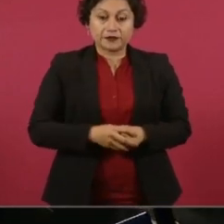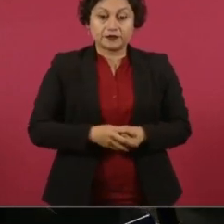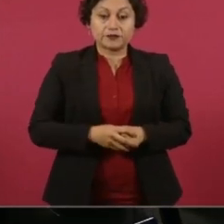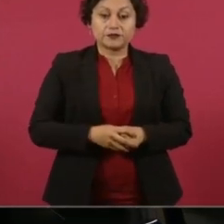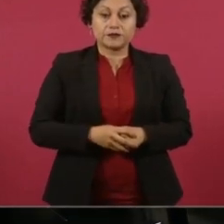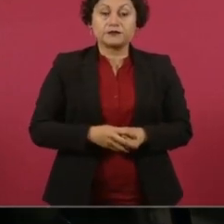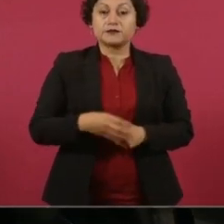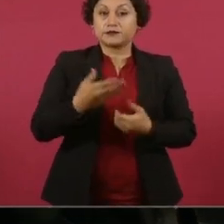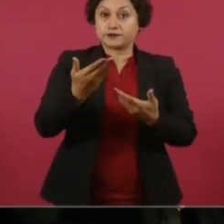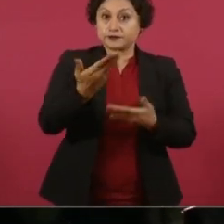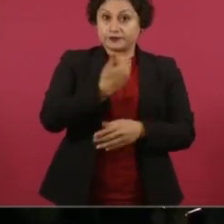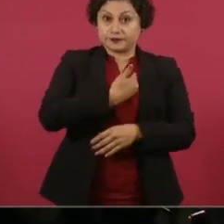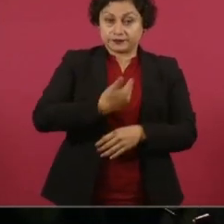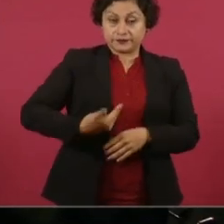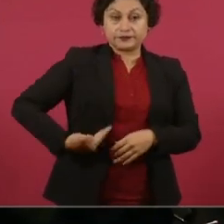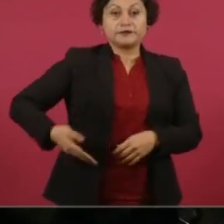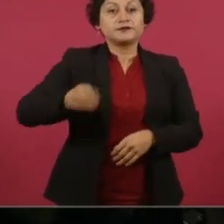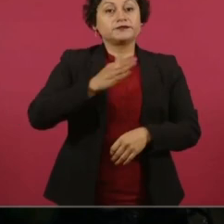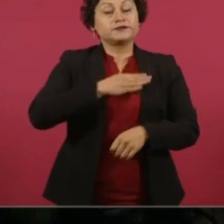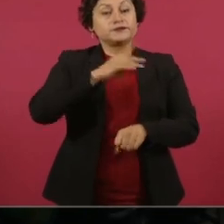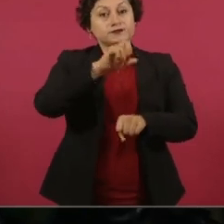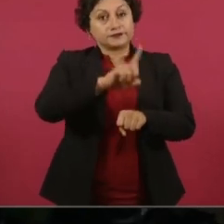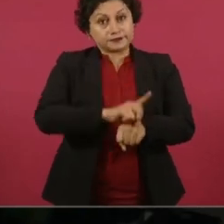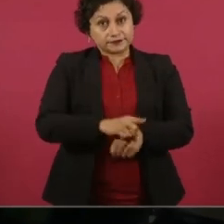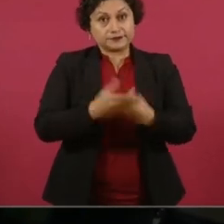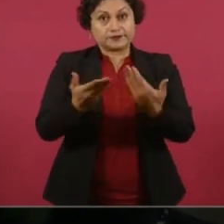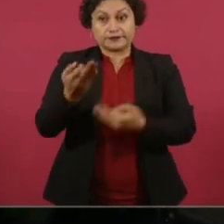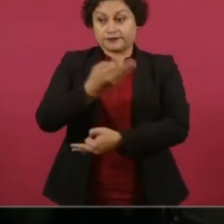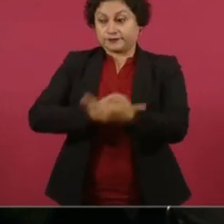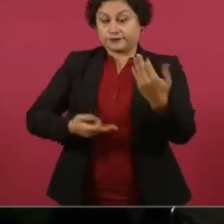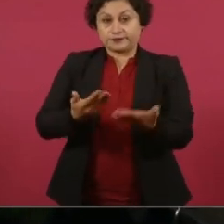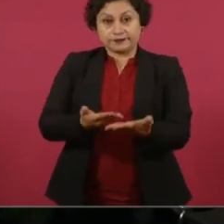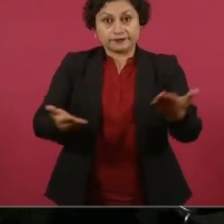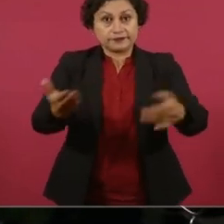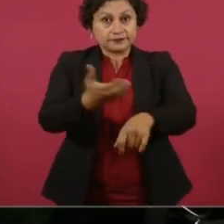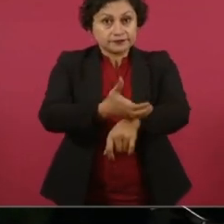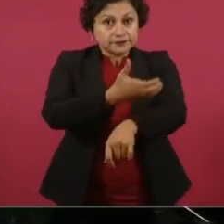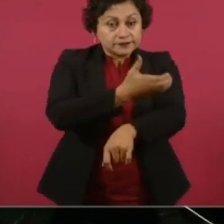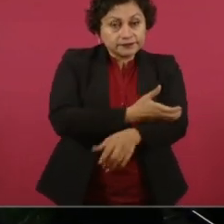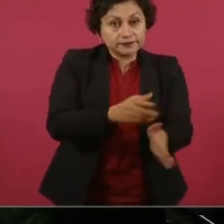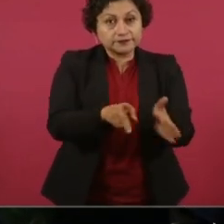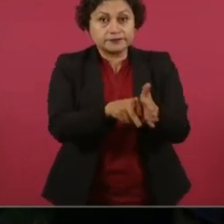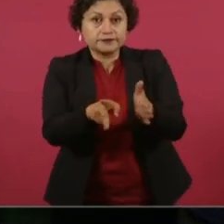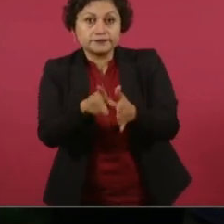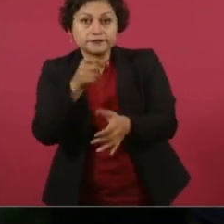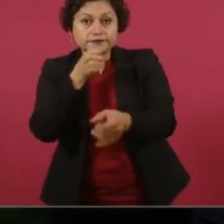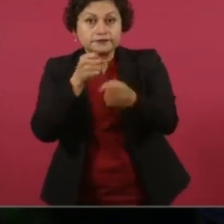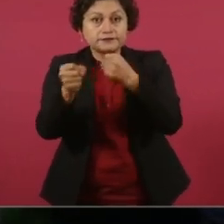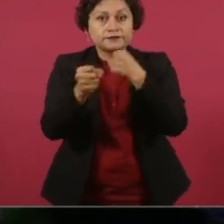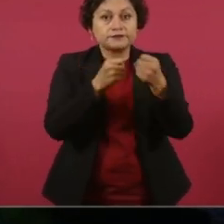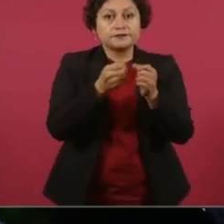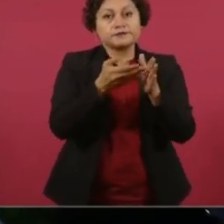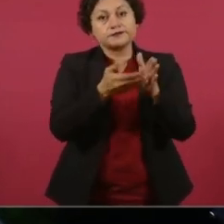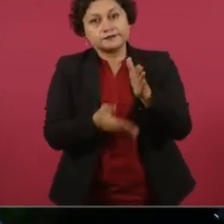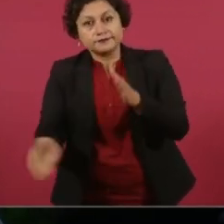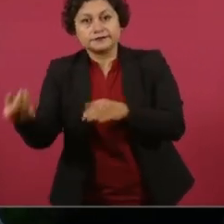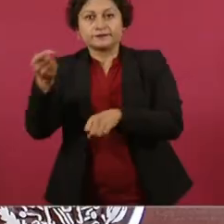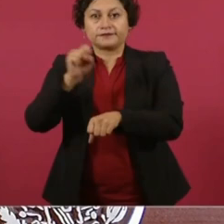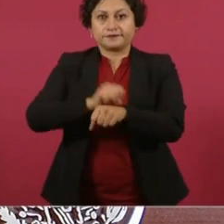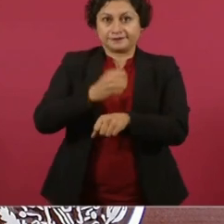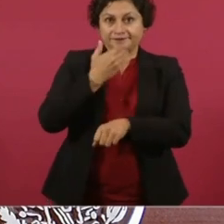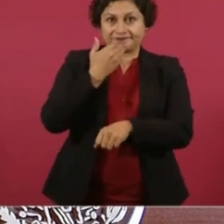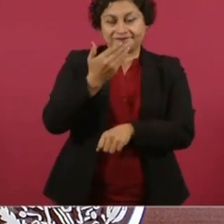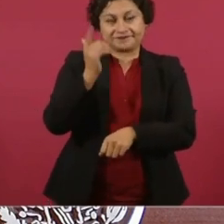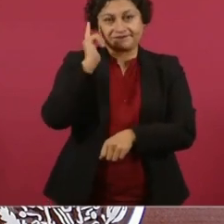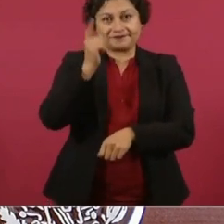Señor presidente, muy buenos días a todas y todos, compañeras y compañeros de los medios de comunicación. Buen inicio de semana. El día de hoy,